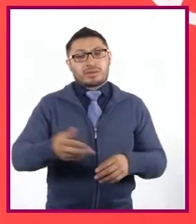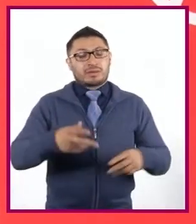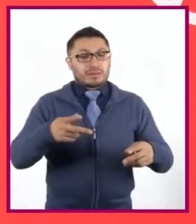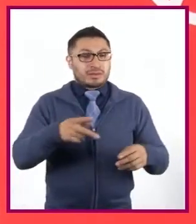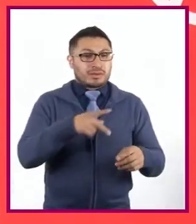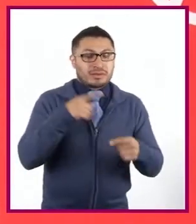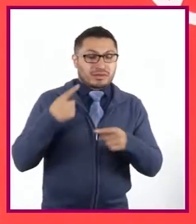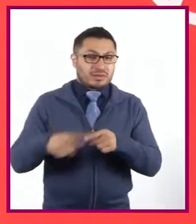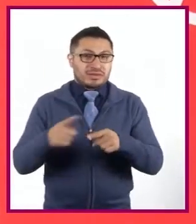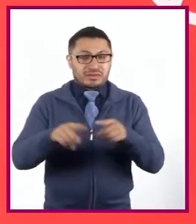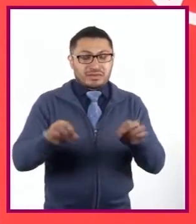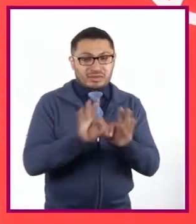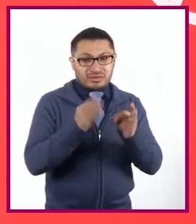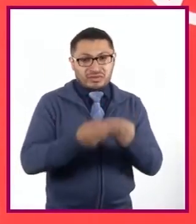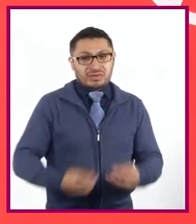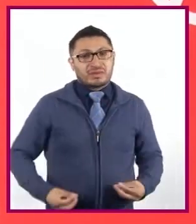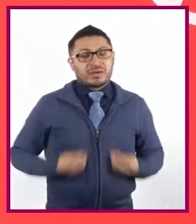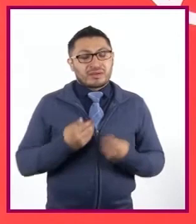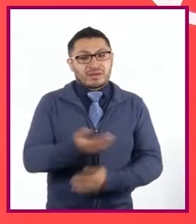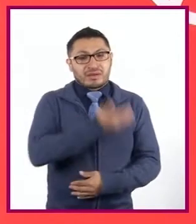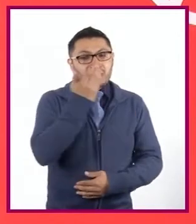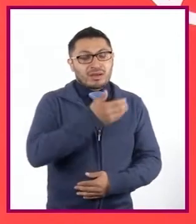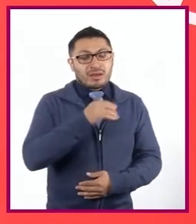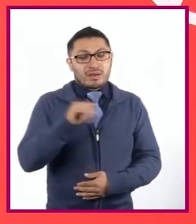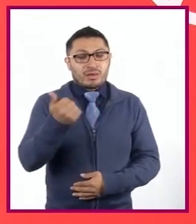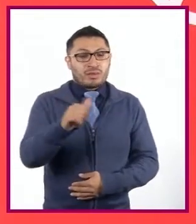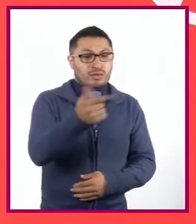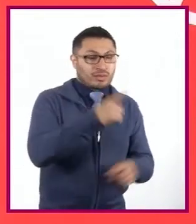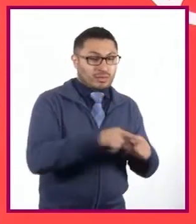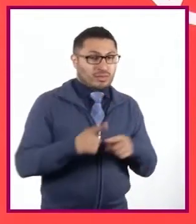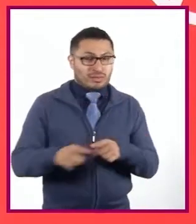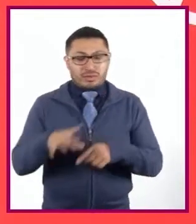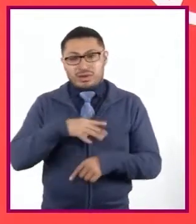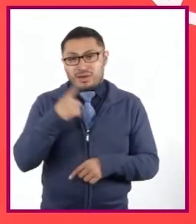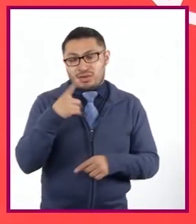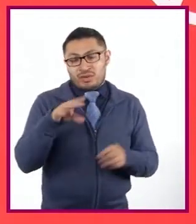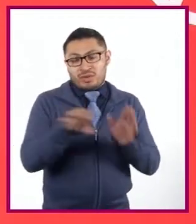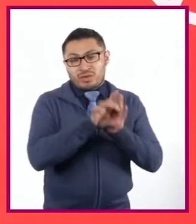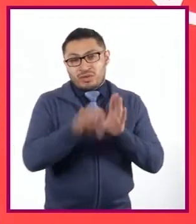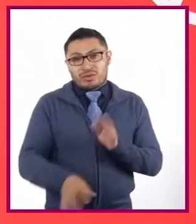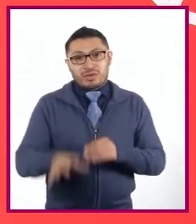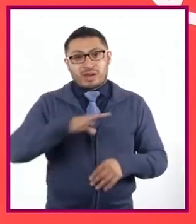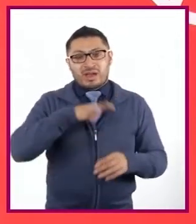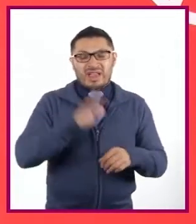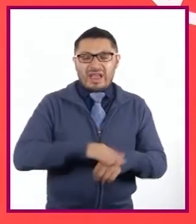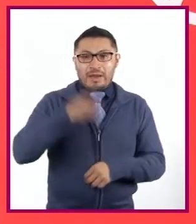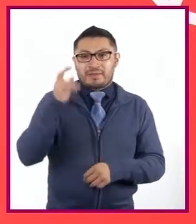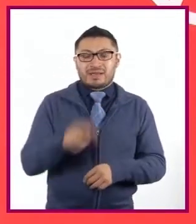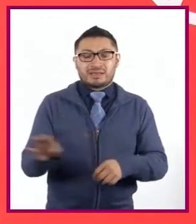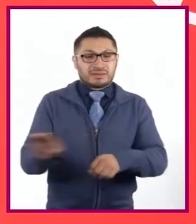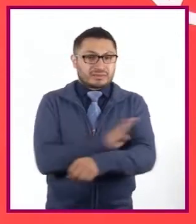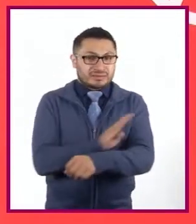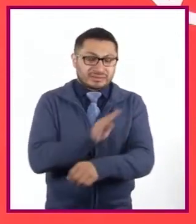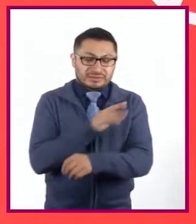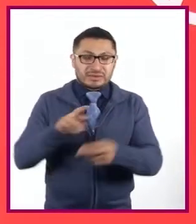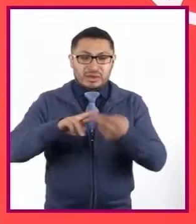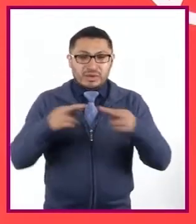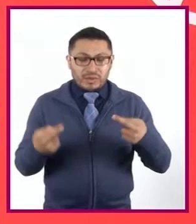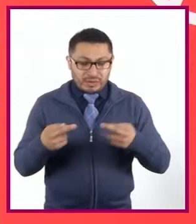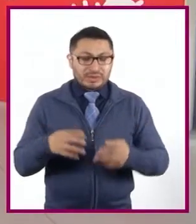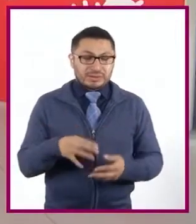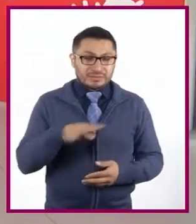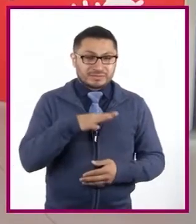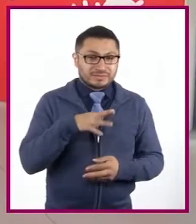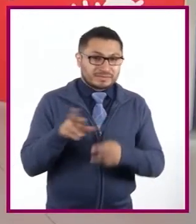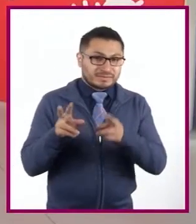sí a la presencia del otro, en donde uno de ellos obtiene generalmente la mayor cantidad del beneficio de los recursos